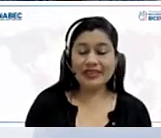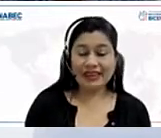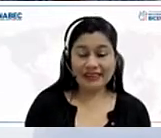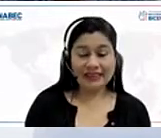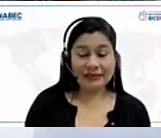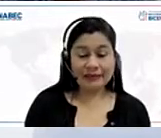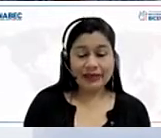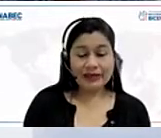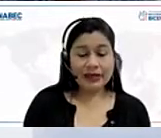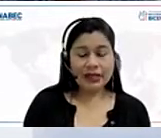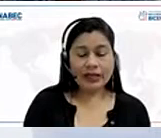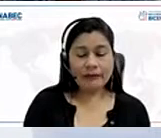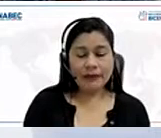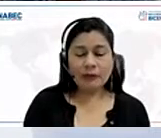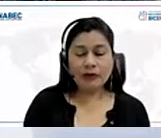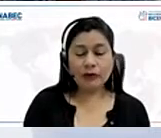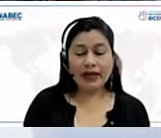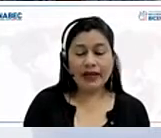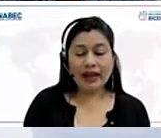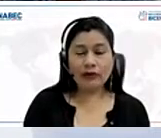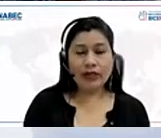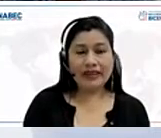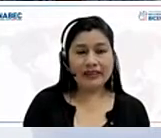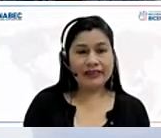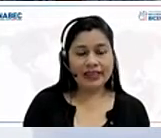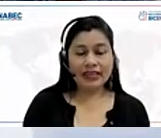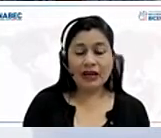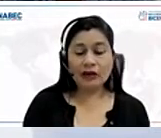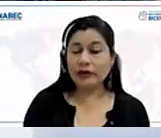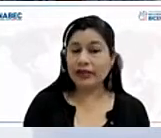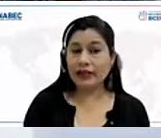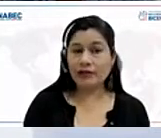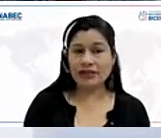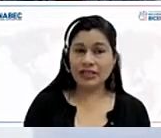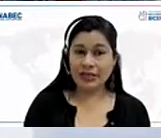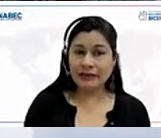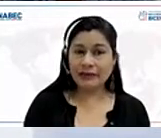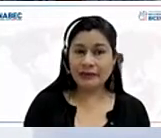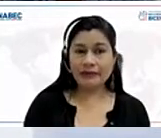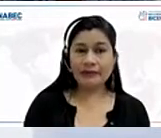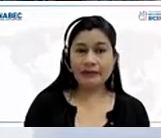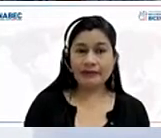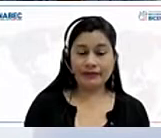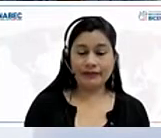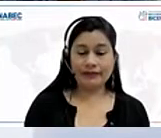Muchas gracias. ¿Puedo postular a una maestría con mi grado de bachiller?